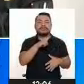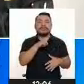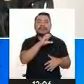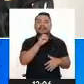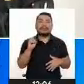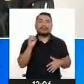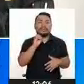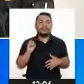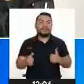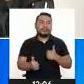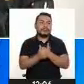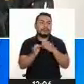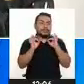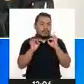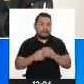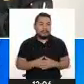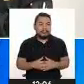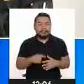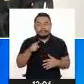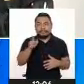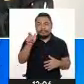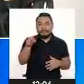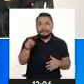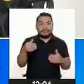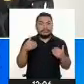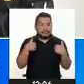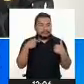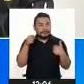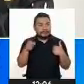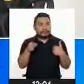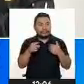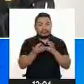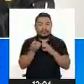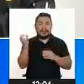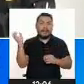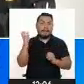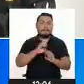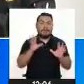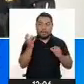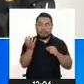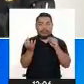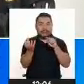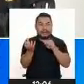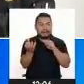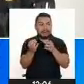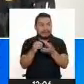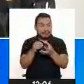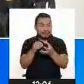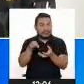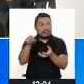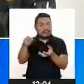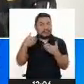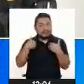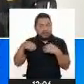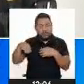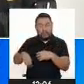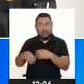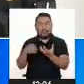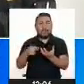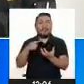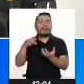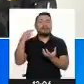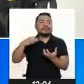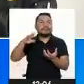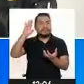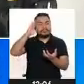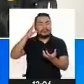riesgo. Esta persona tenía una granada ahí, activada, pero siempre la